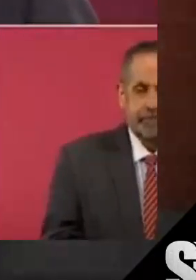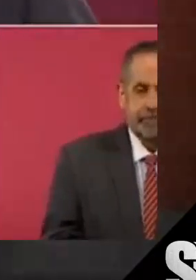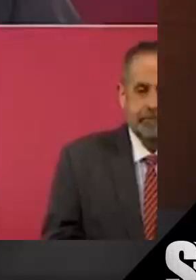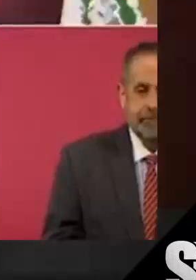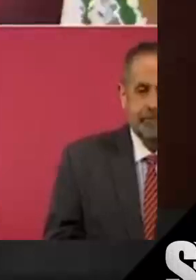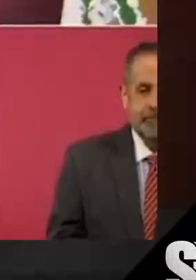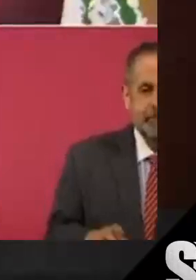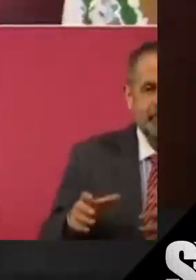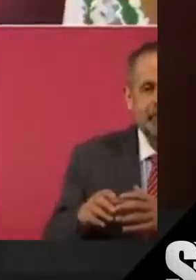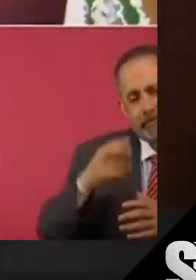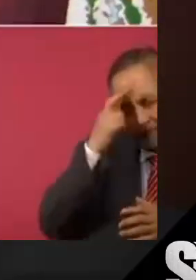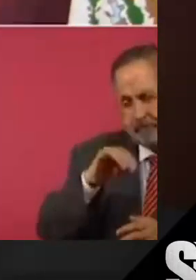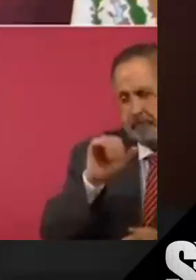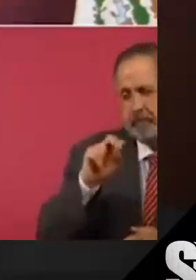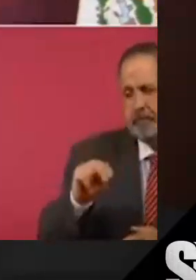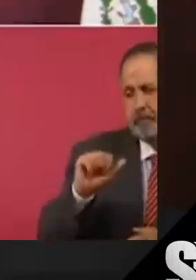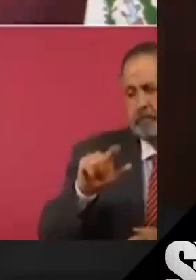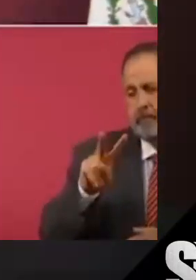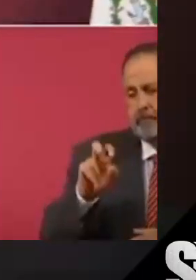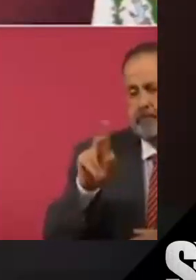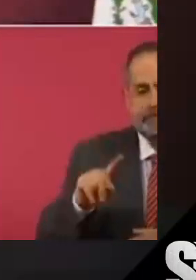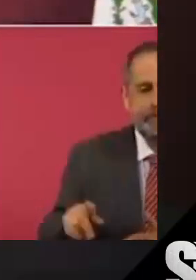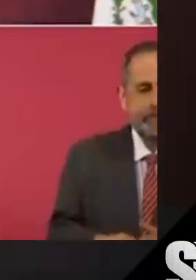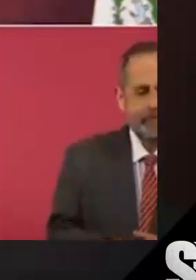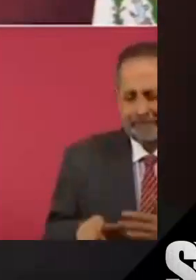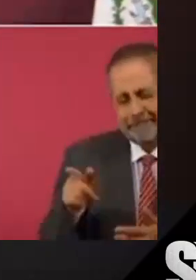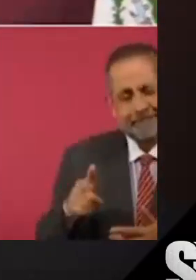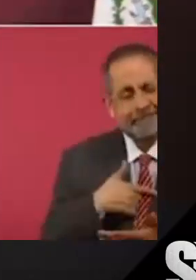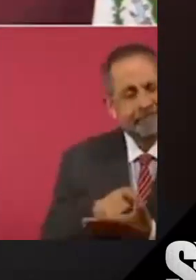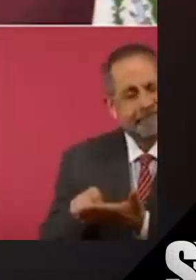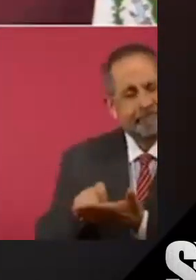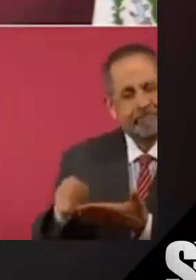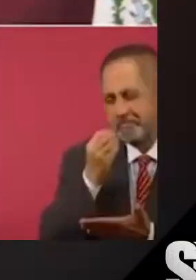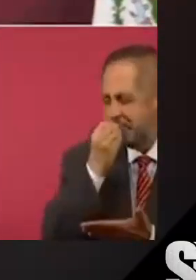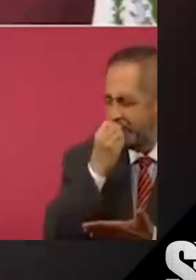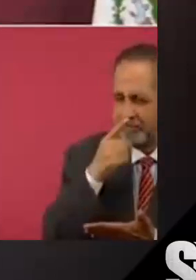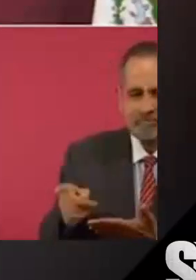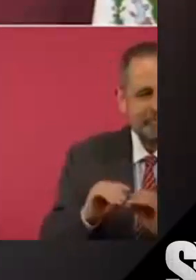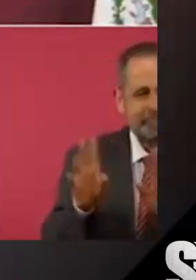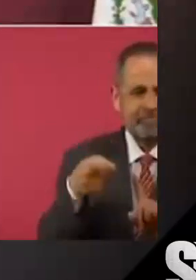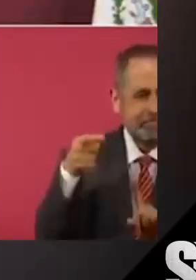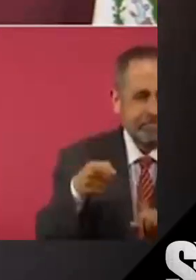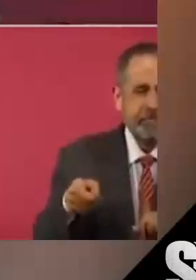el viejo liberal Juan Álvarez, que me gusta mucho porque es muy claro.